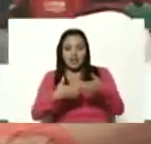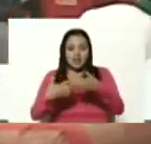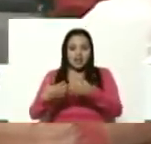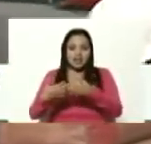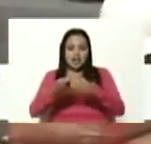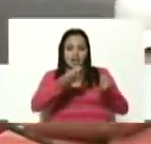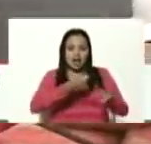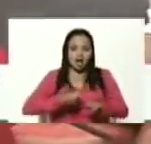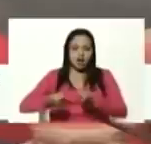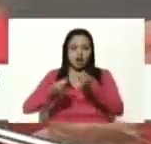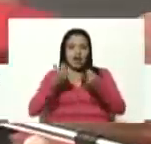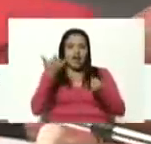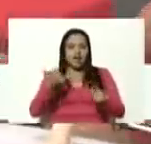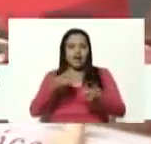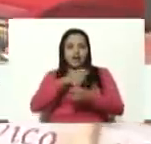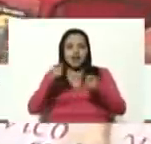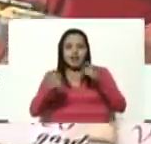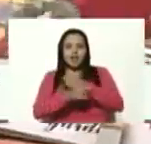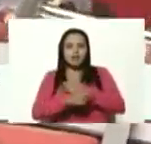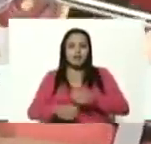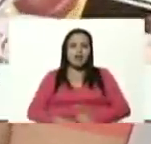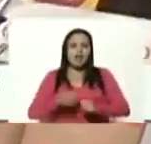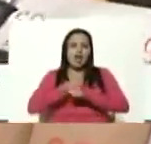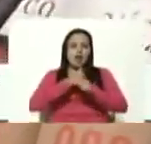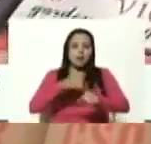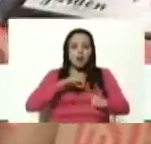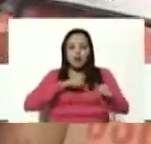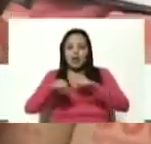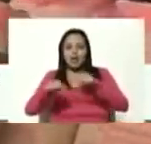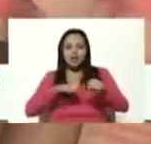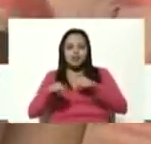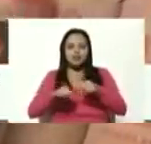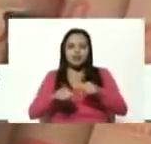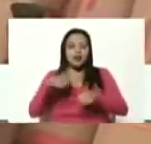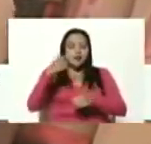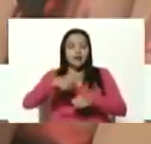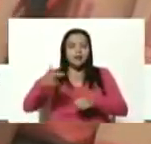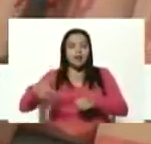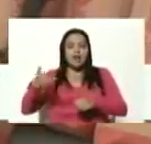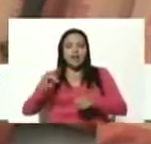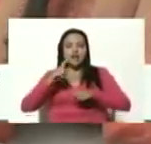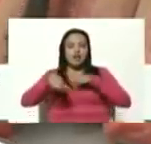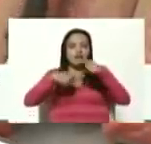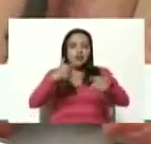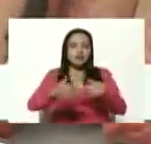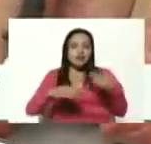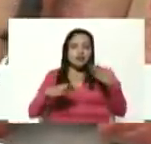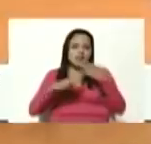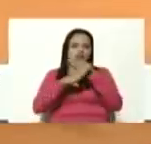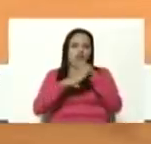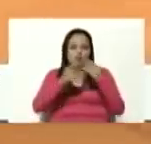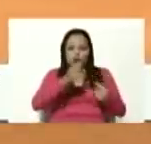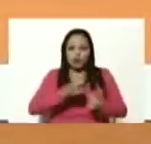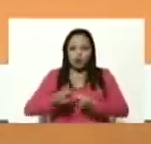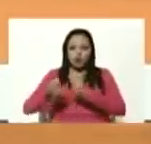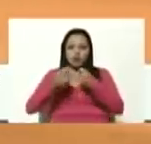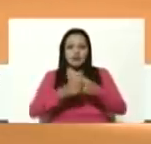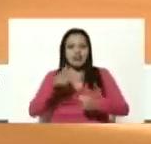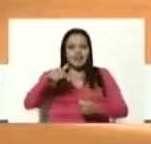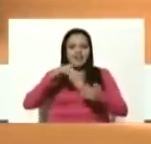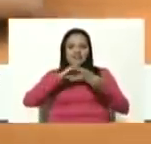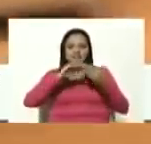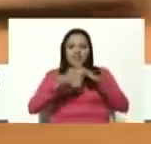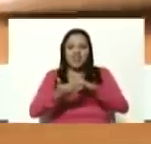transforma en este nombre de Amor en Acción a las víctimas del bloqueo económico. Aquí estamos, presidente, en el barrio Sin